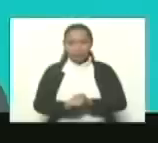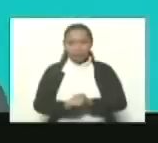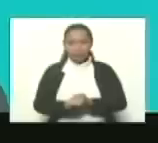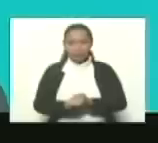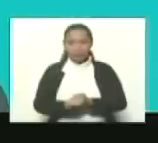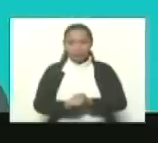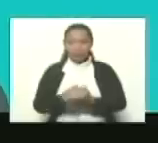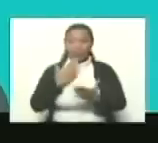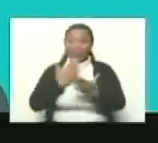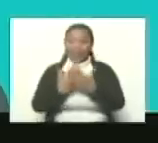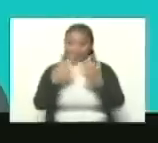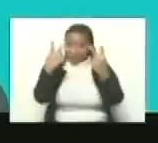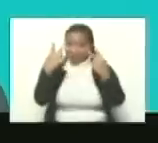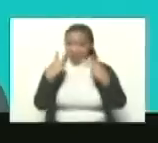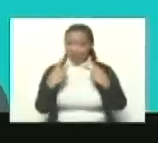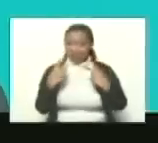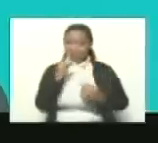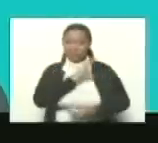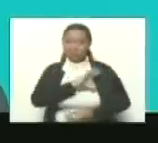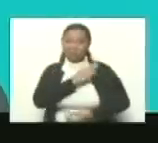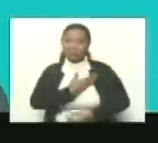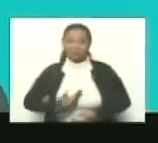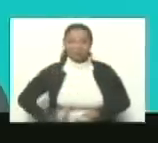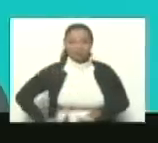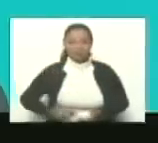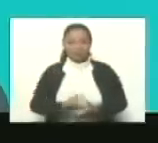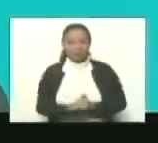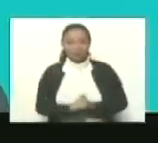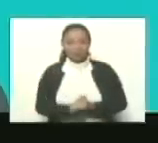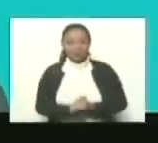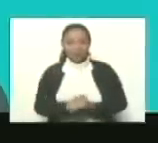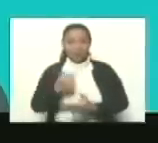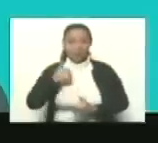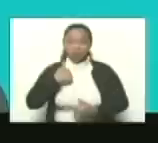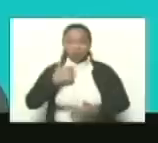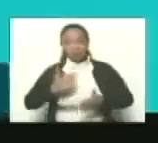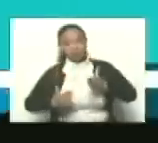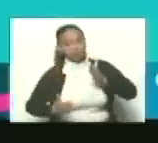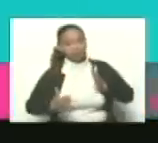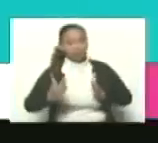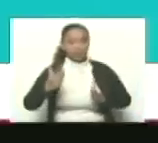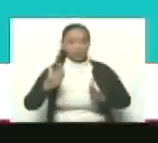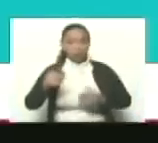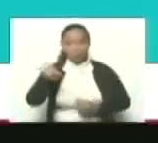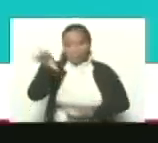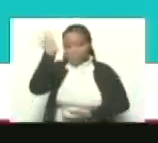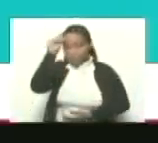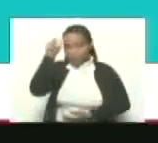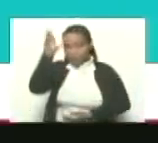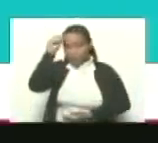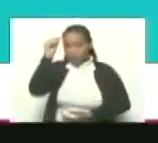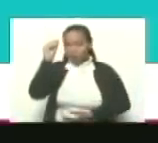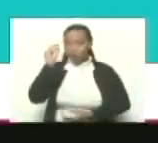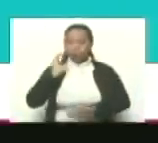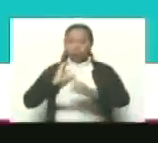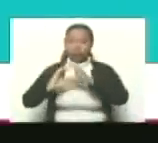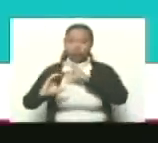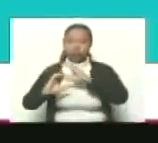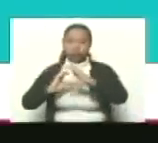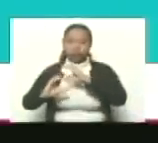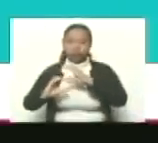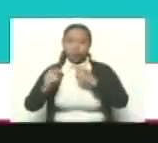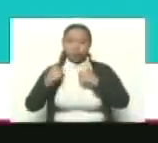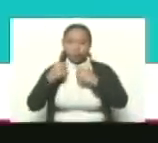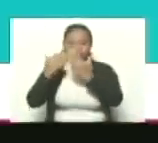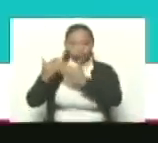Gracias por notarlo, señor presidente. Como inteligencia artificial entrenada para aprender y comunicar, he estudiado bien